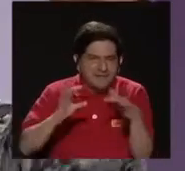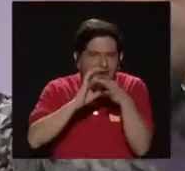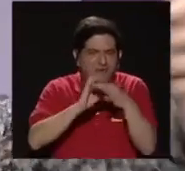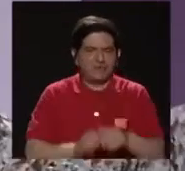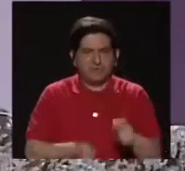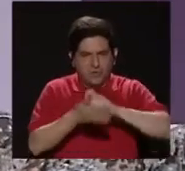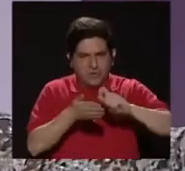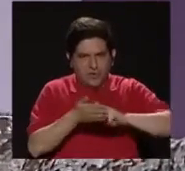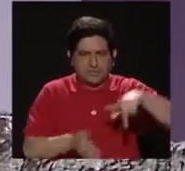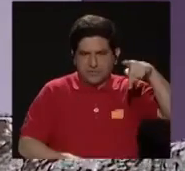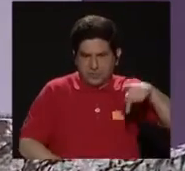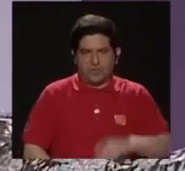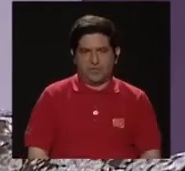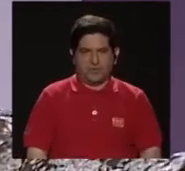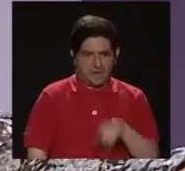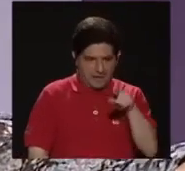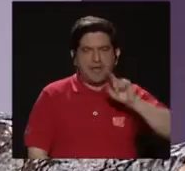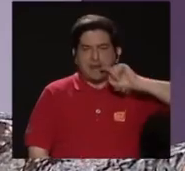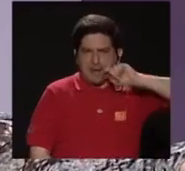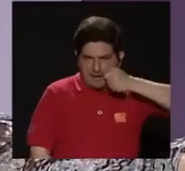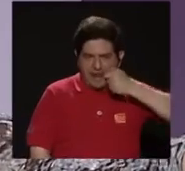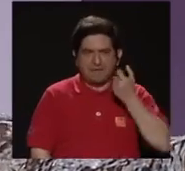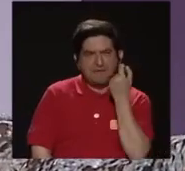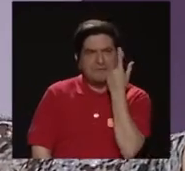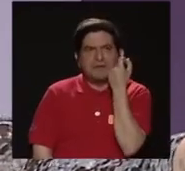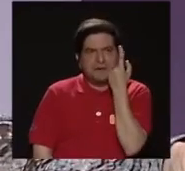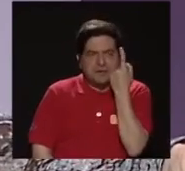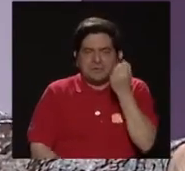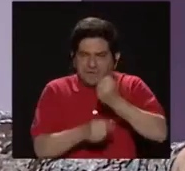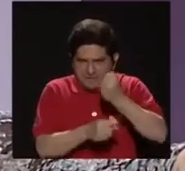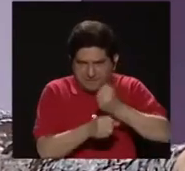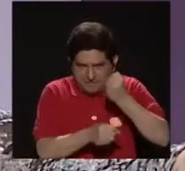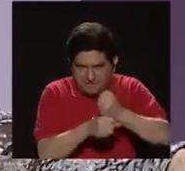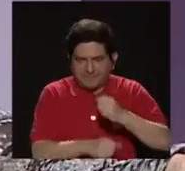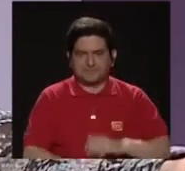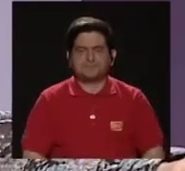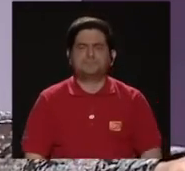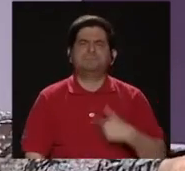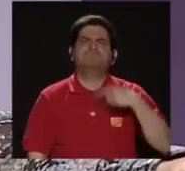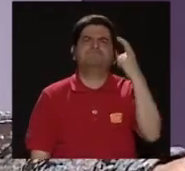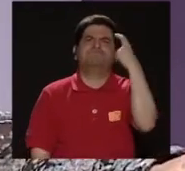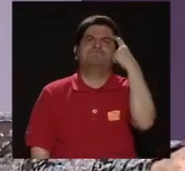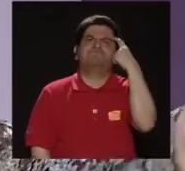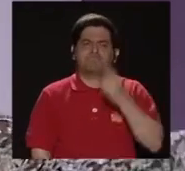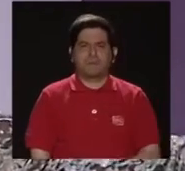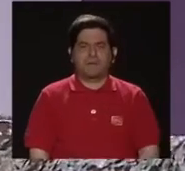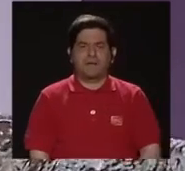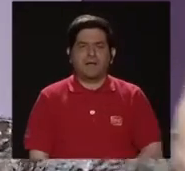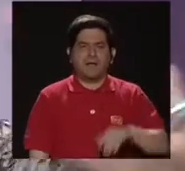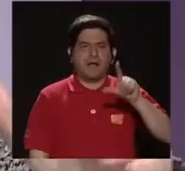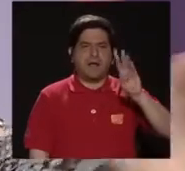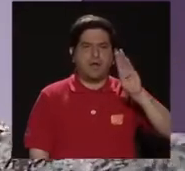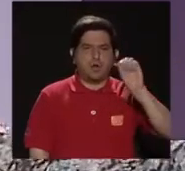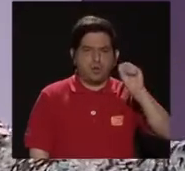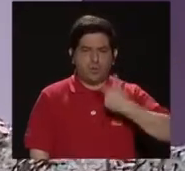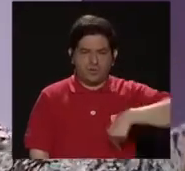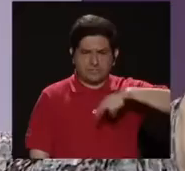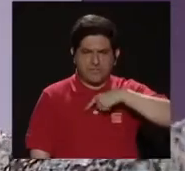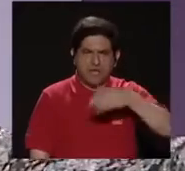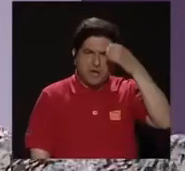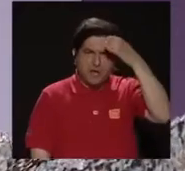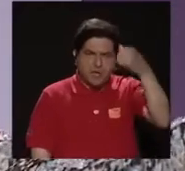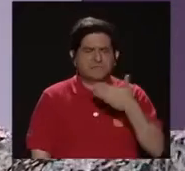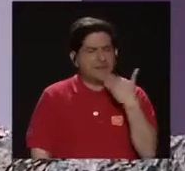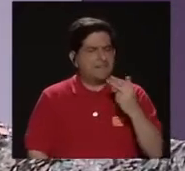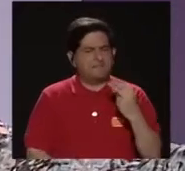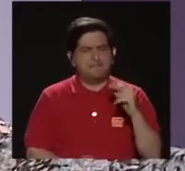Por lo menos encontré que Pincola era una clave de interpretación de esta obra. Y pensé que, puesto que lobas en nuestra cultura es una